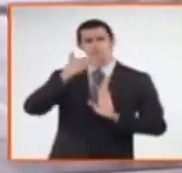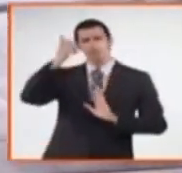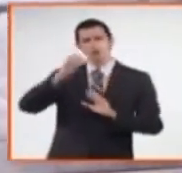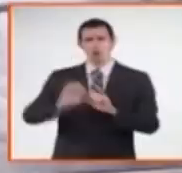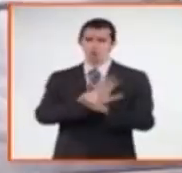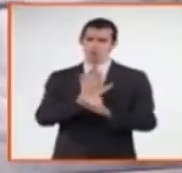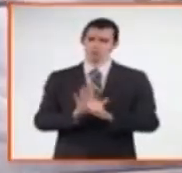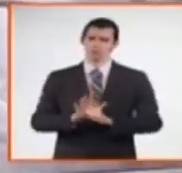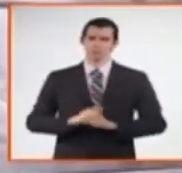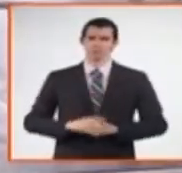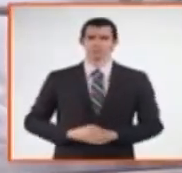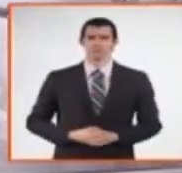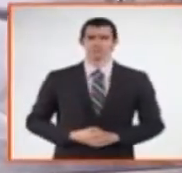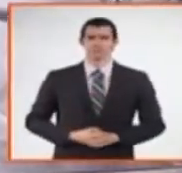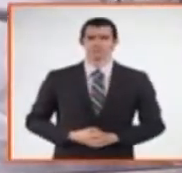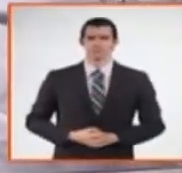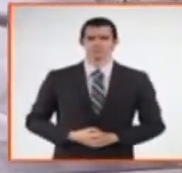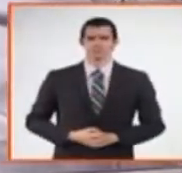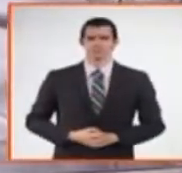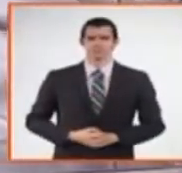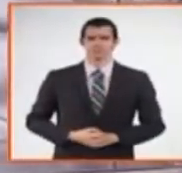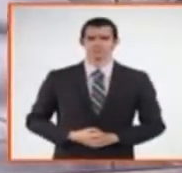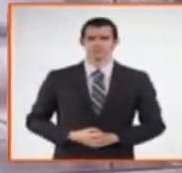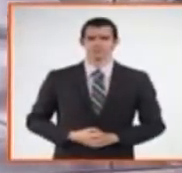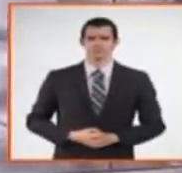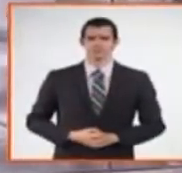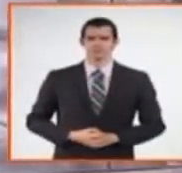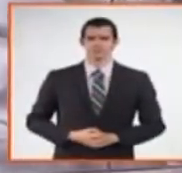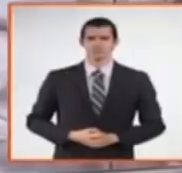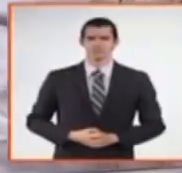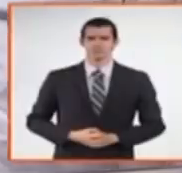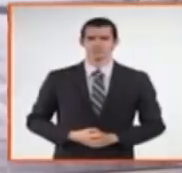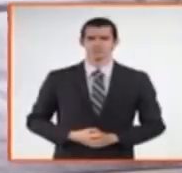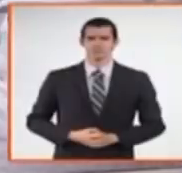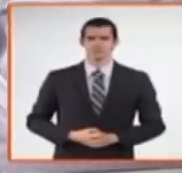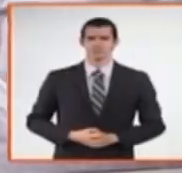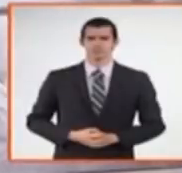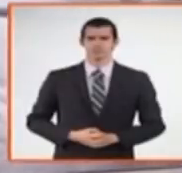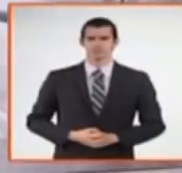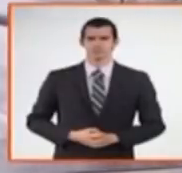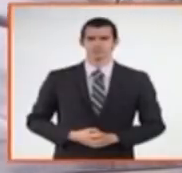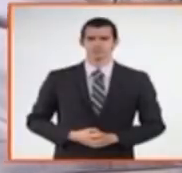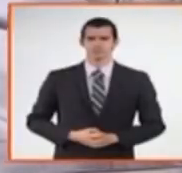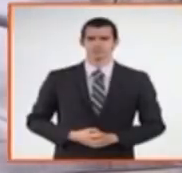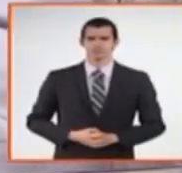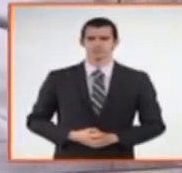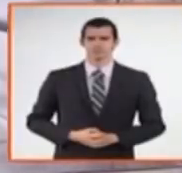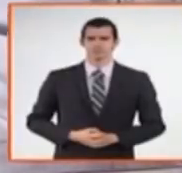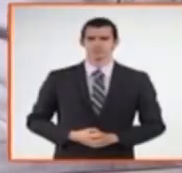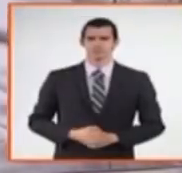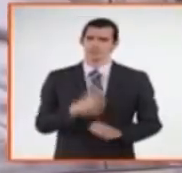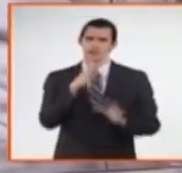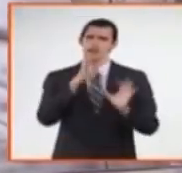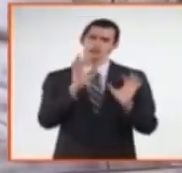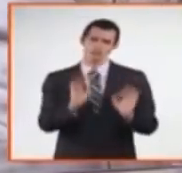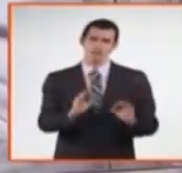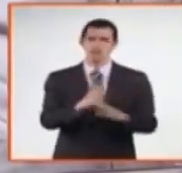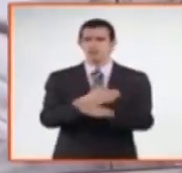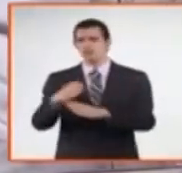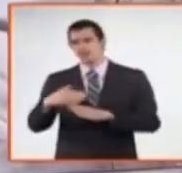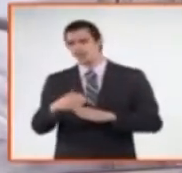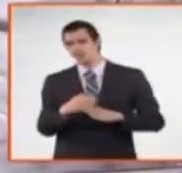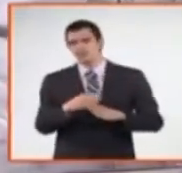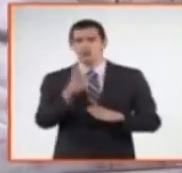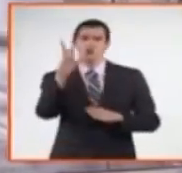donde la inmunidad original no está bien establecida soberana 1 es mejor porque logra lograr justamente